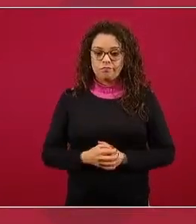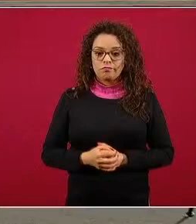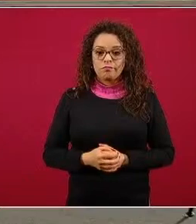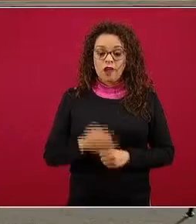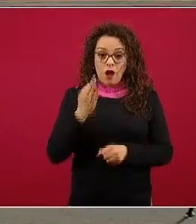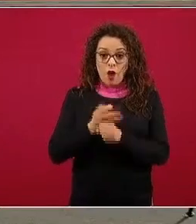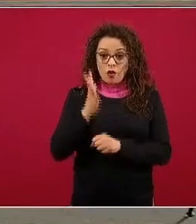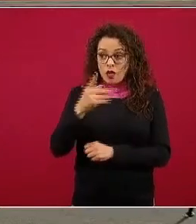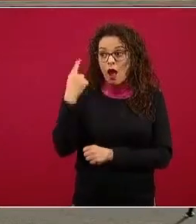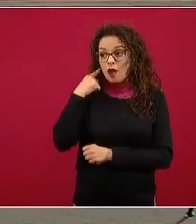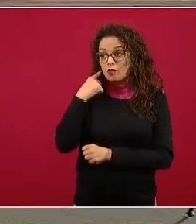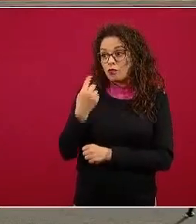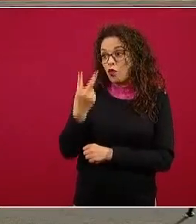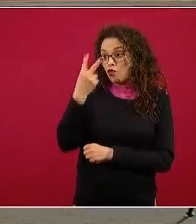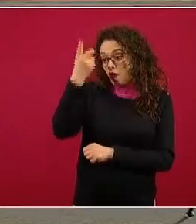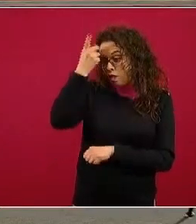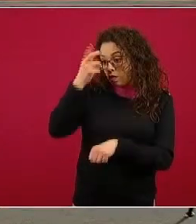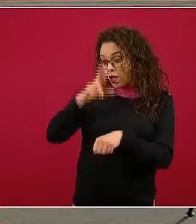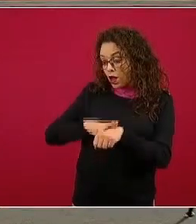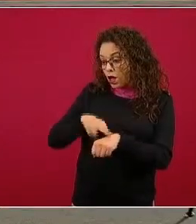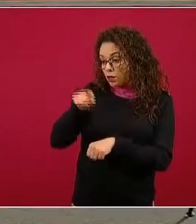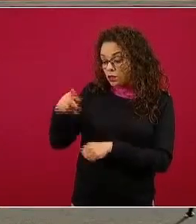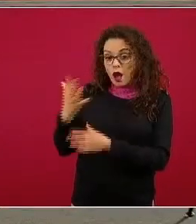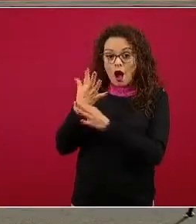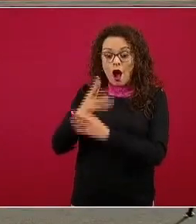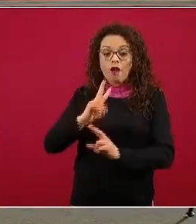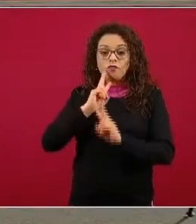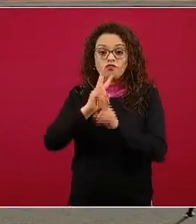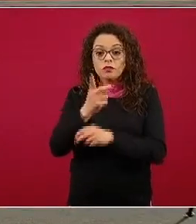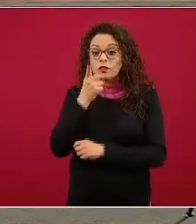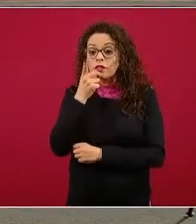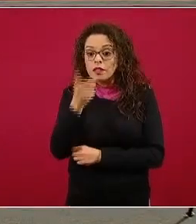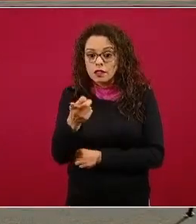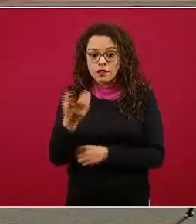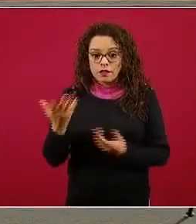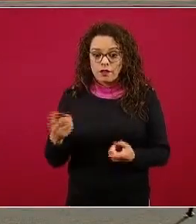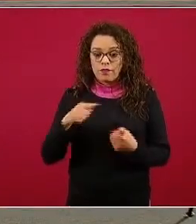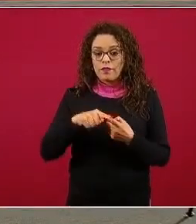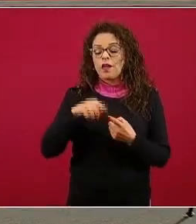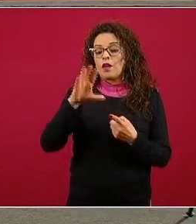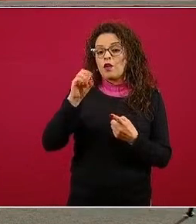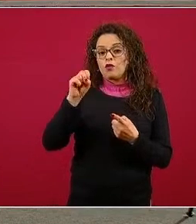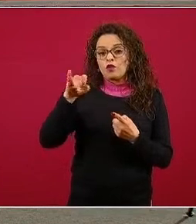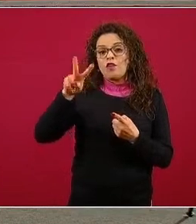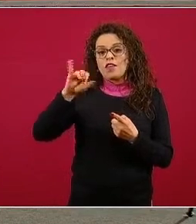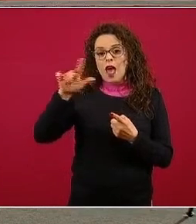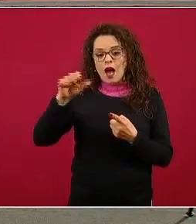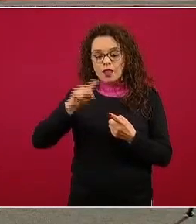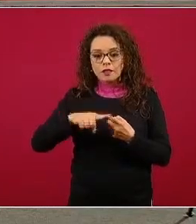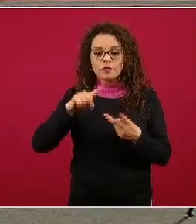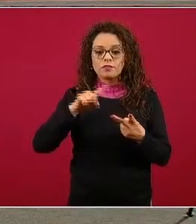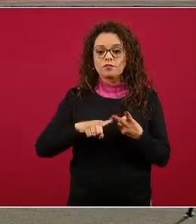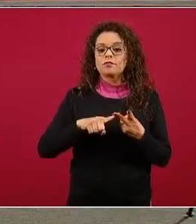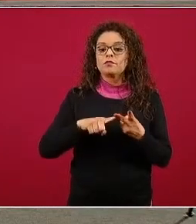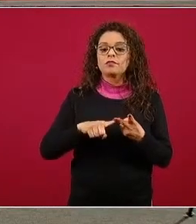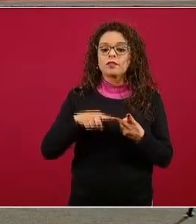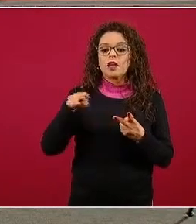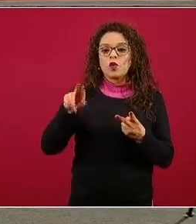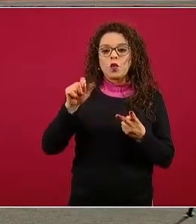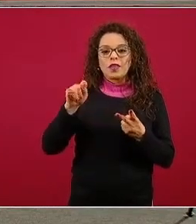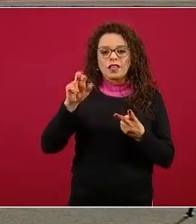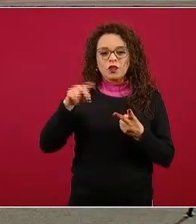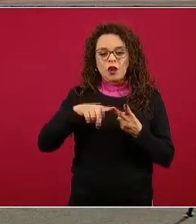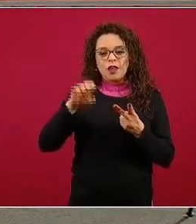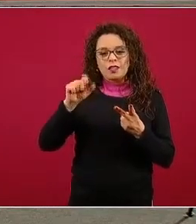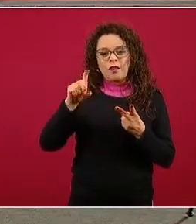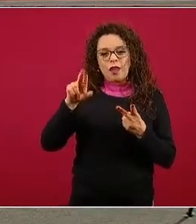institutos clínicos, el Instituto Nacional de Enfermedades Respiratorias, Ismael Cosío Villegas, y el Instituto Nacional de Ciencias Médicas y Nutrición, Salvador